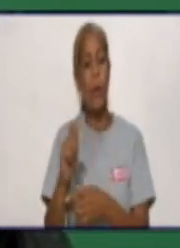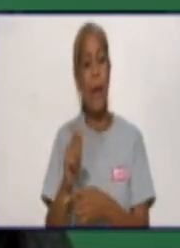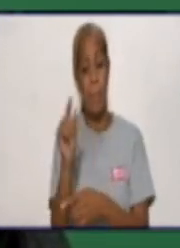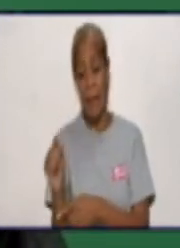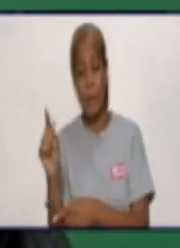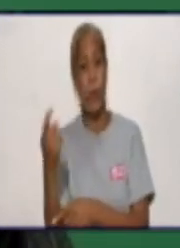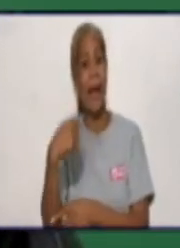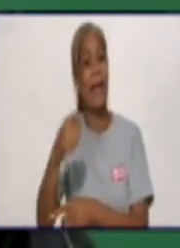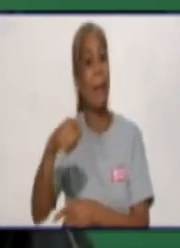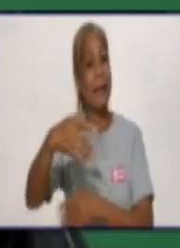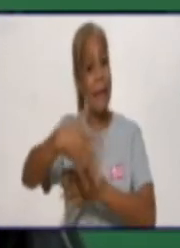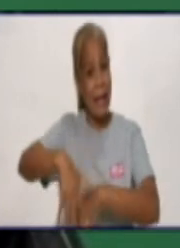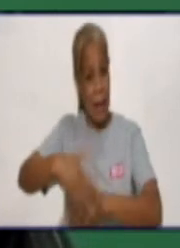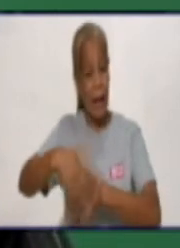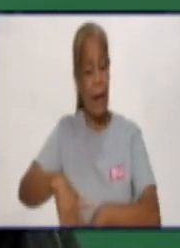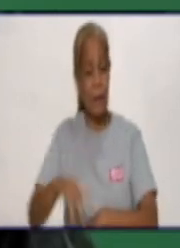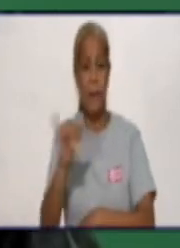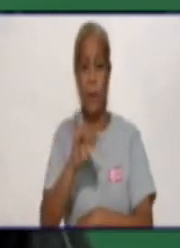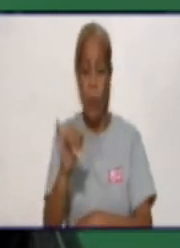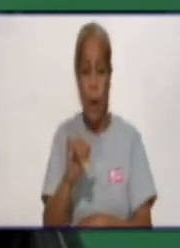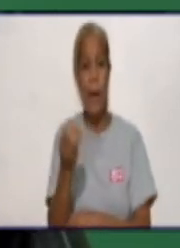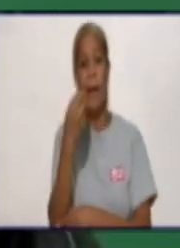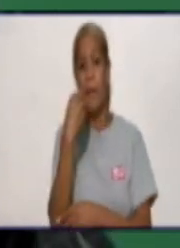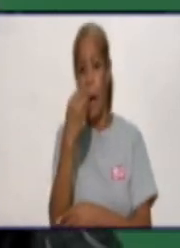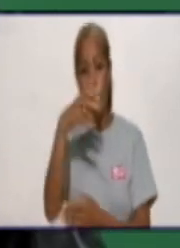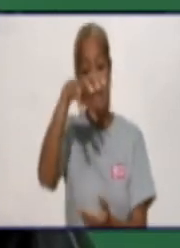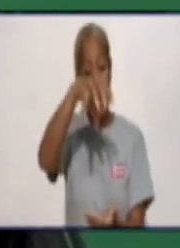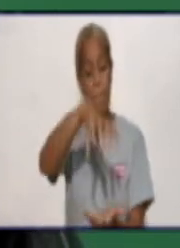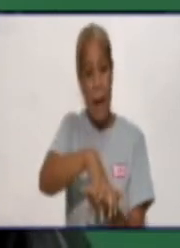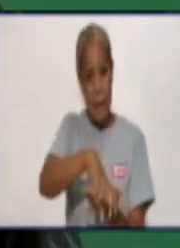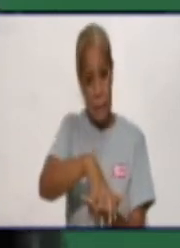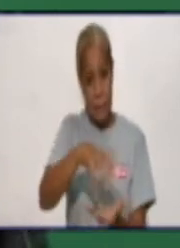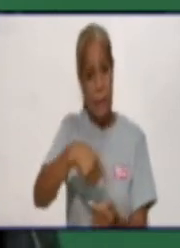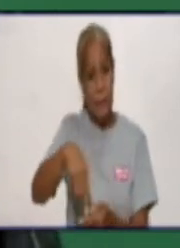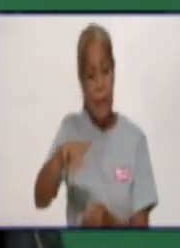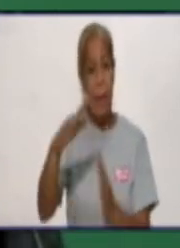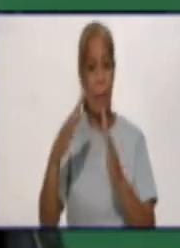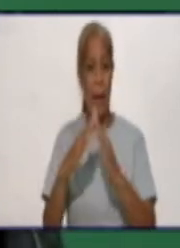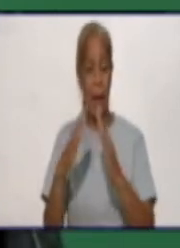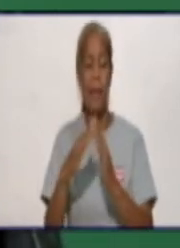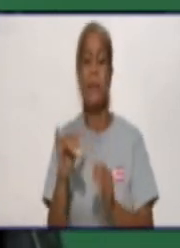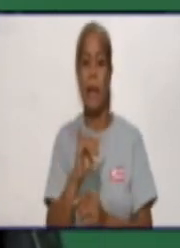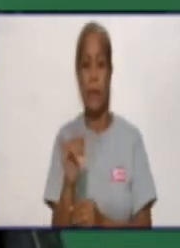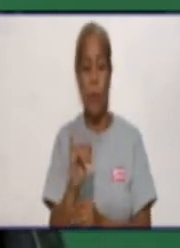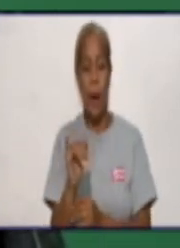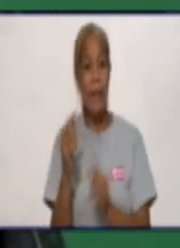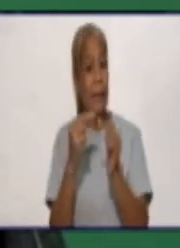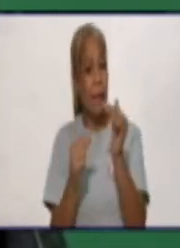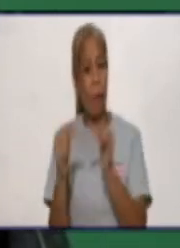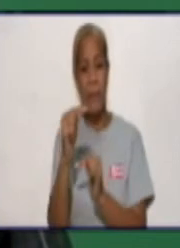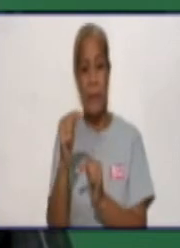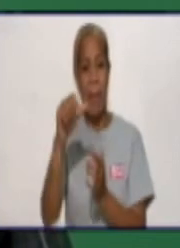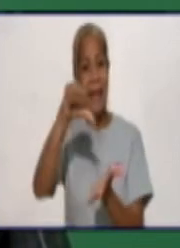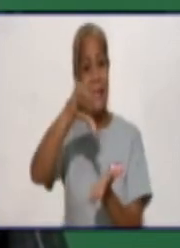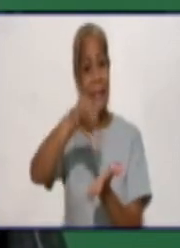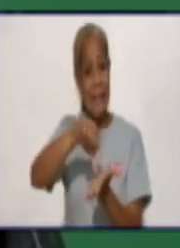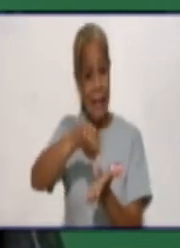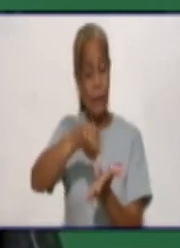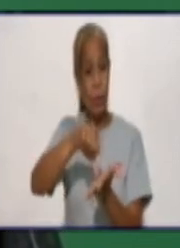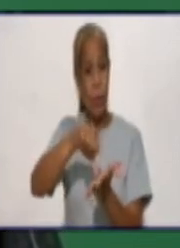vamos a seguir brindando comida para llevar aquí la atención a los centros de experiencia principal el centro de gravedad que también nos vamos a